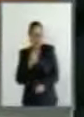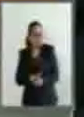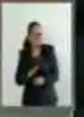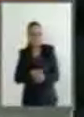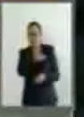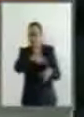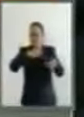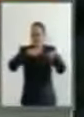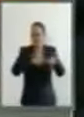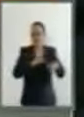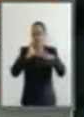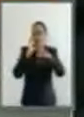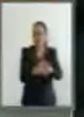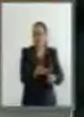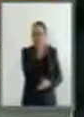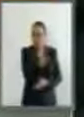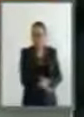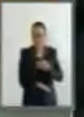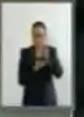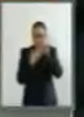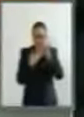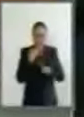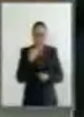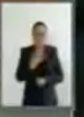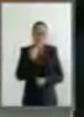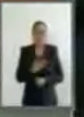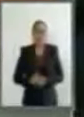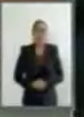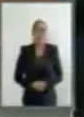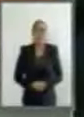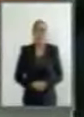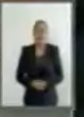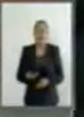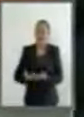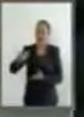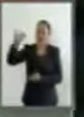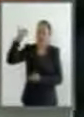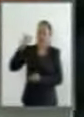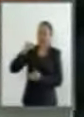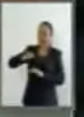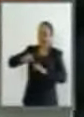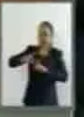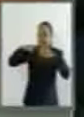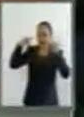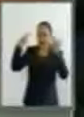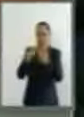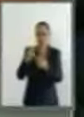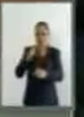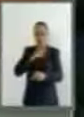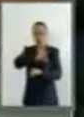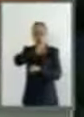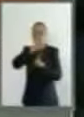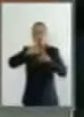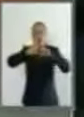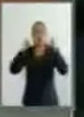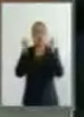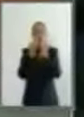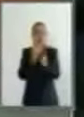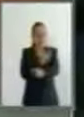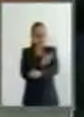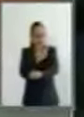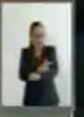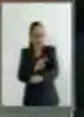parlamentario. Y tan es así que en la pasada reunión de la Junta de Coordinación Política,